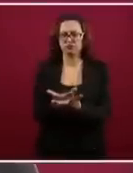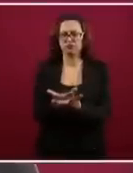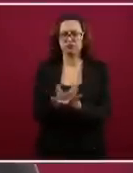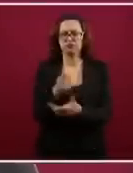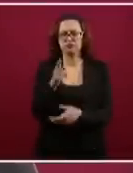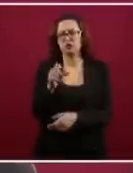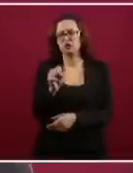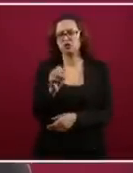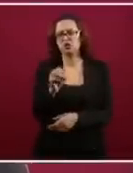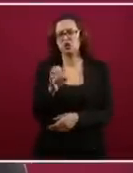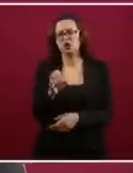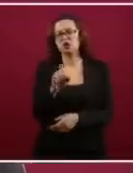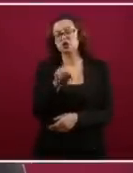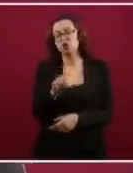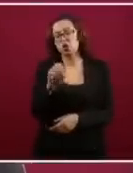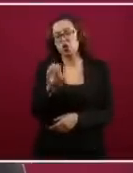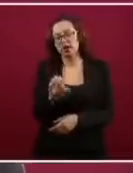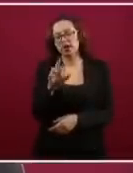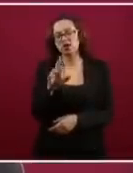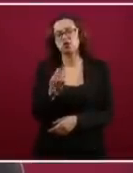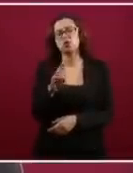Zoé Robledo que los atienda,